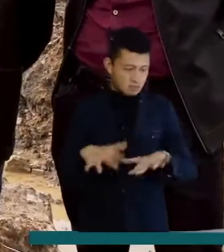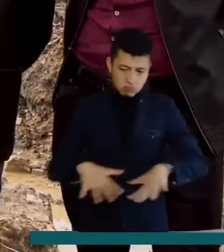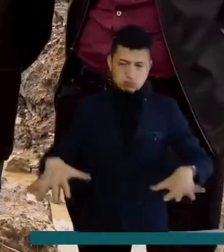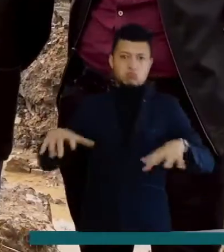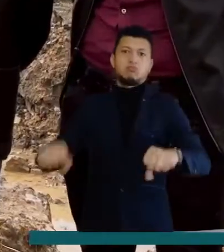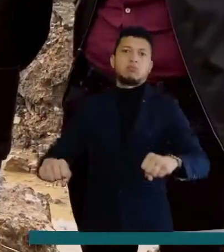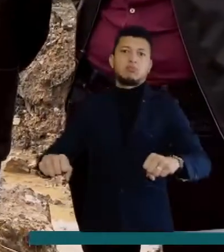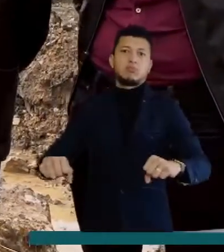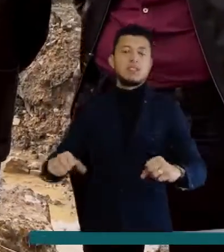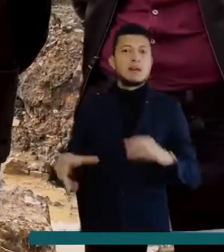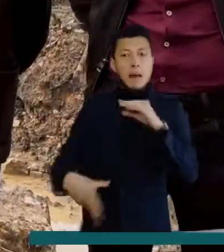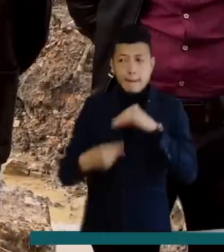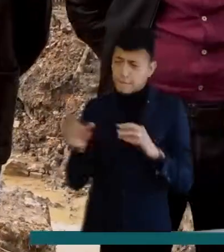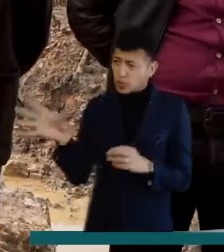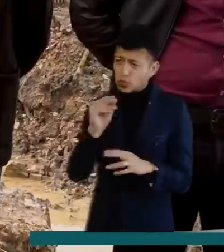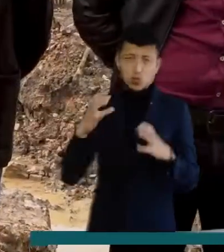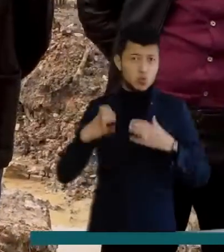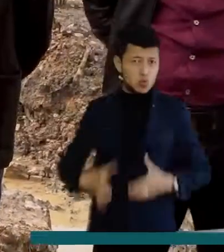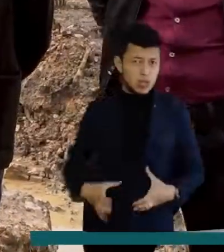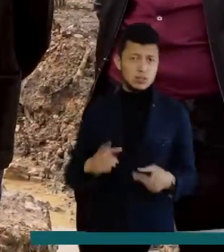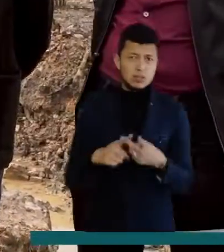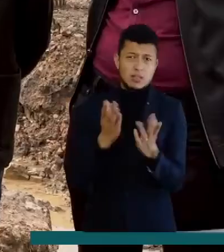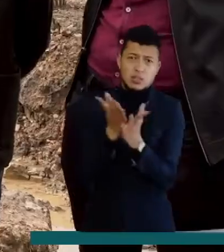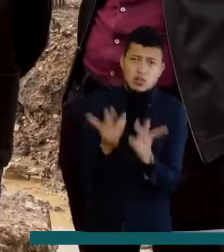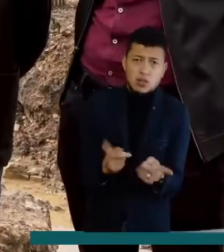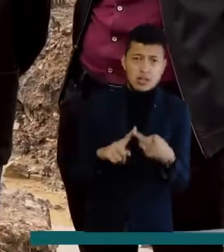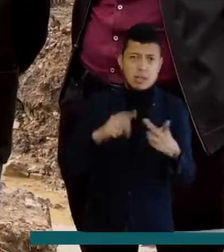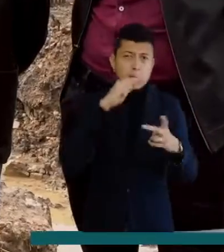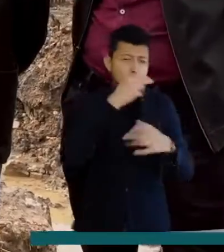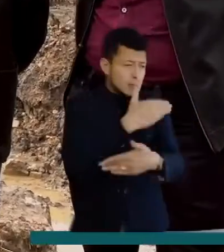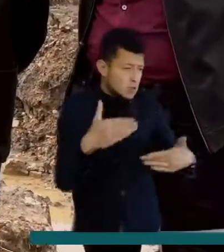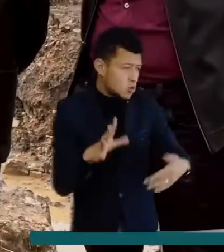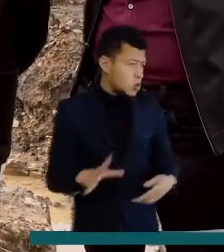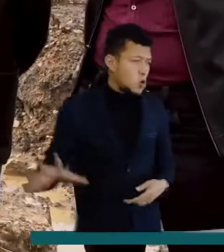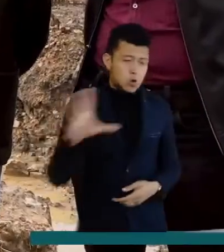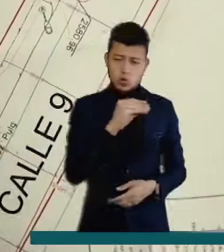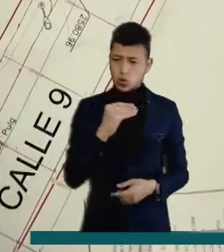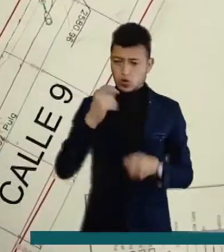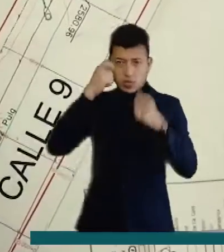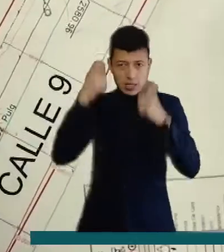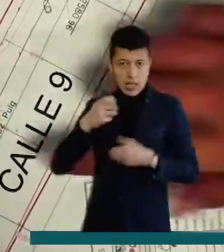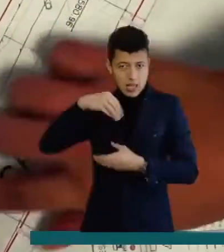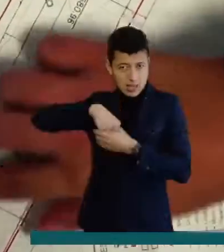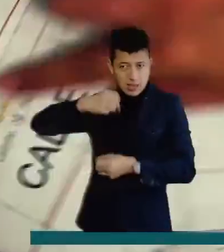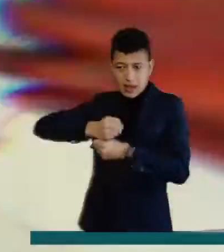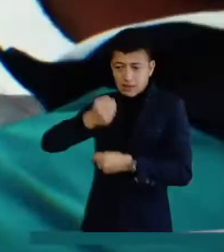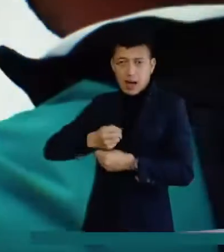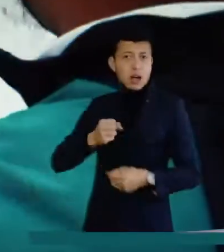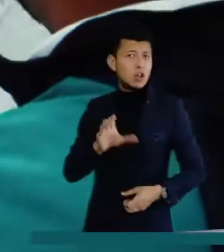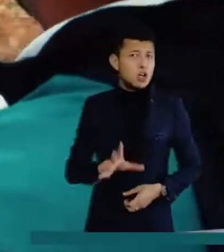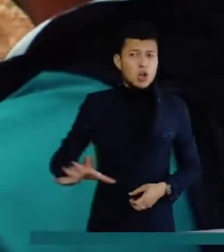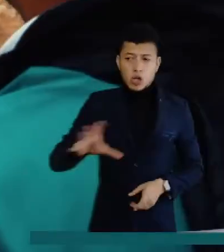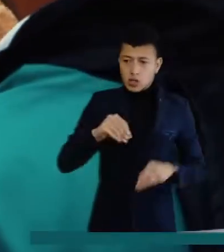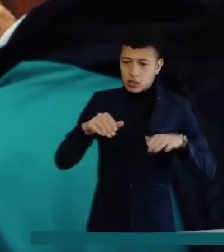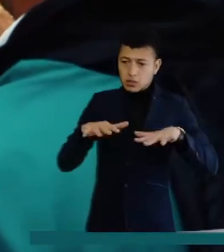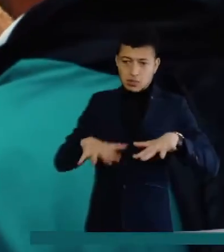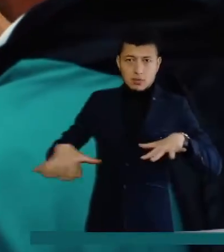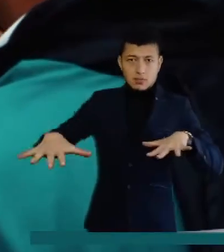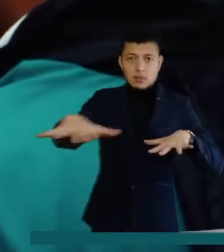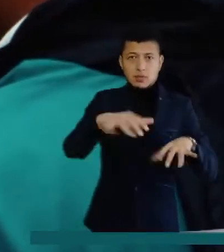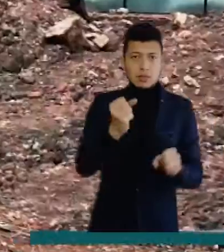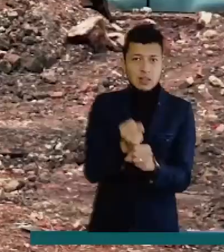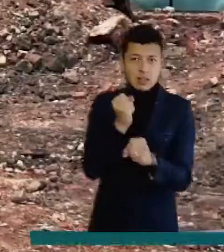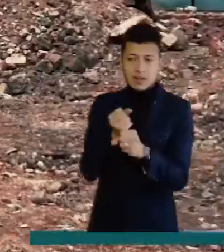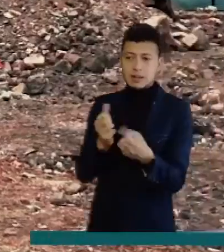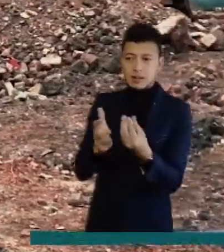comunidades, que buscan que todos los ciudadanos, estudiantes, niños, funcionarios, la gente del